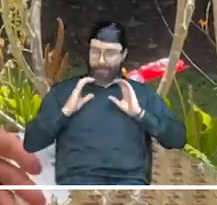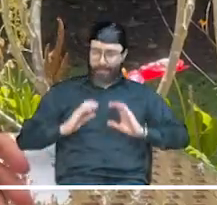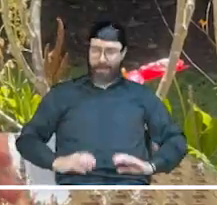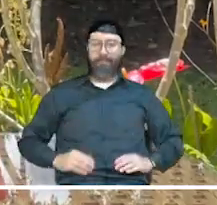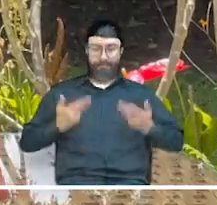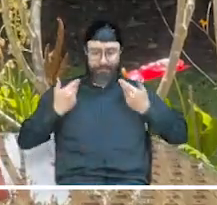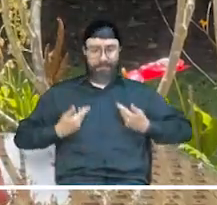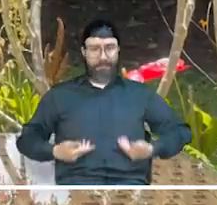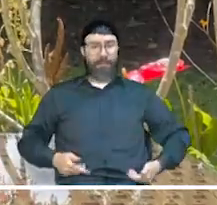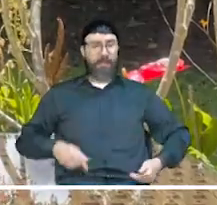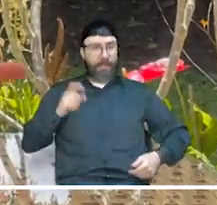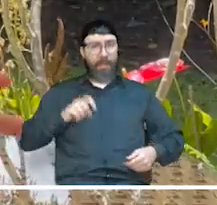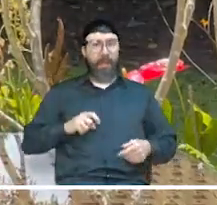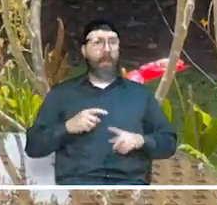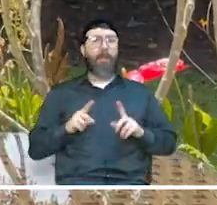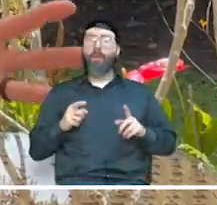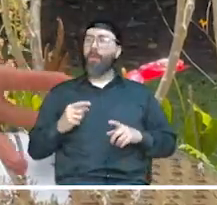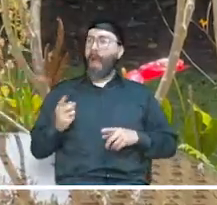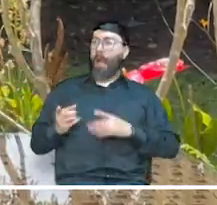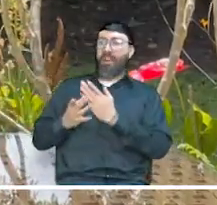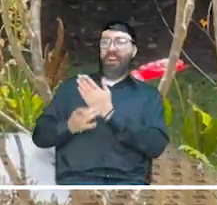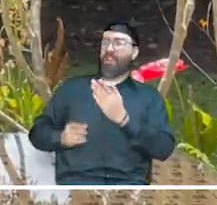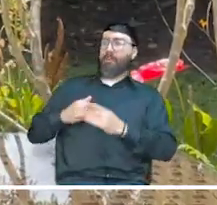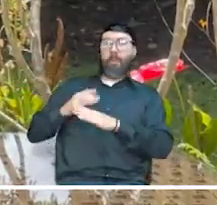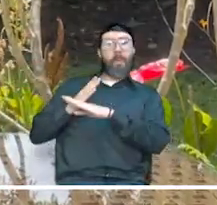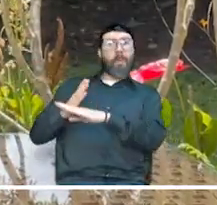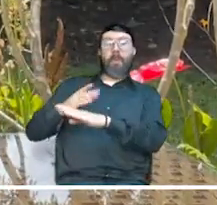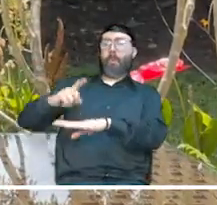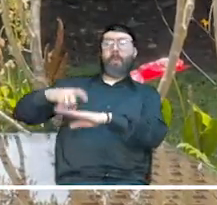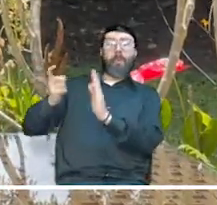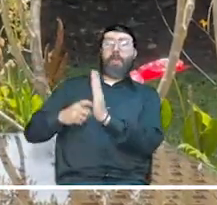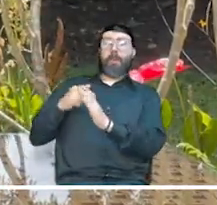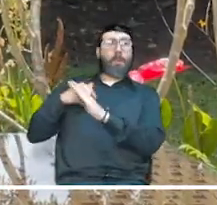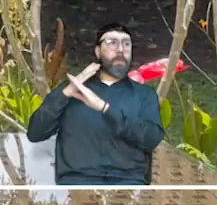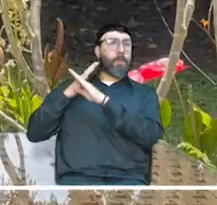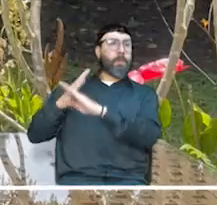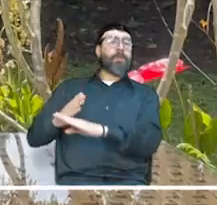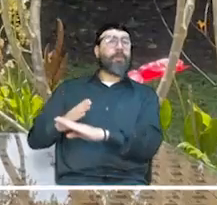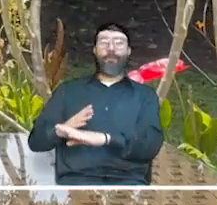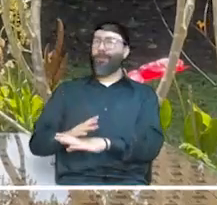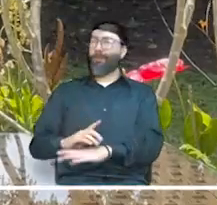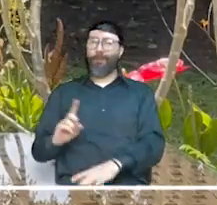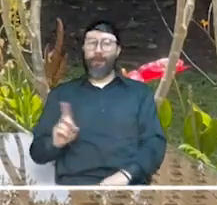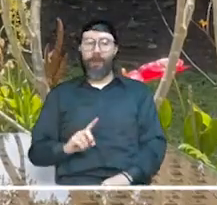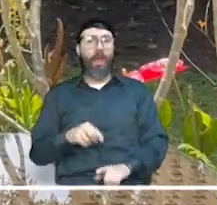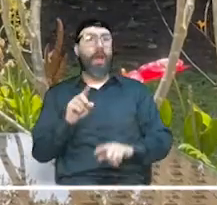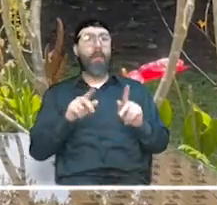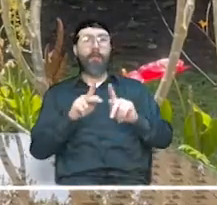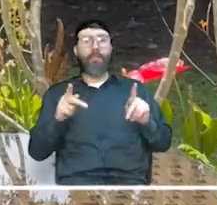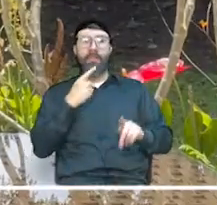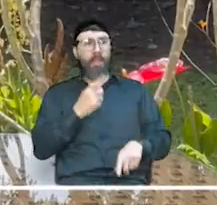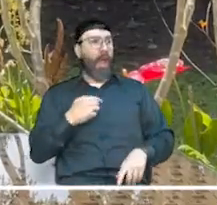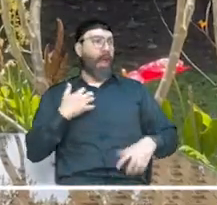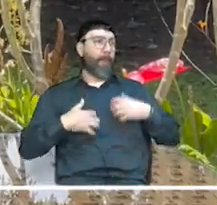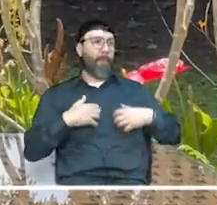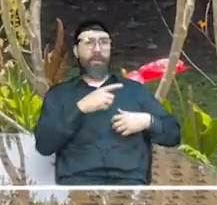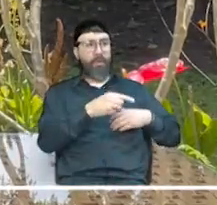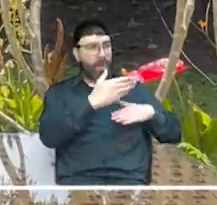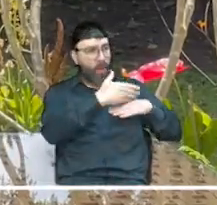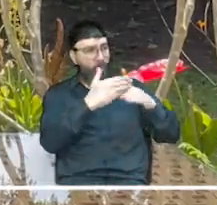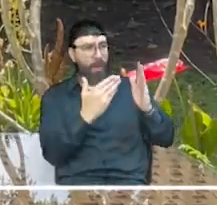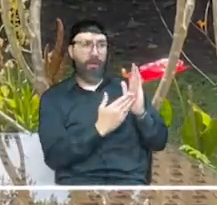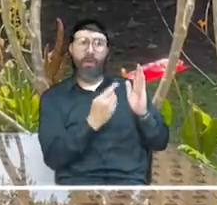dejar de comer grasas en general, porque las personas le tienen miedo en ocasiones a comer aguacate creyendo